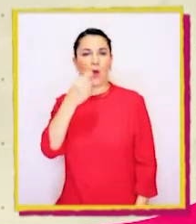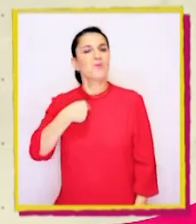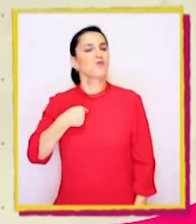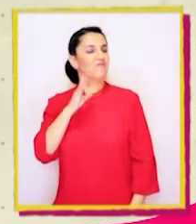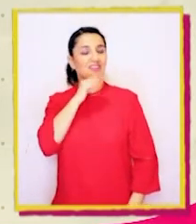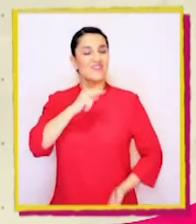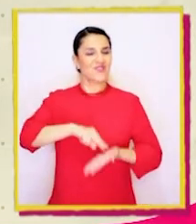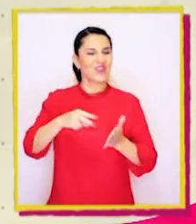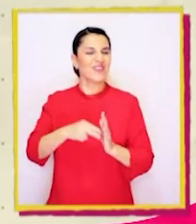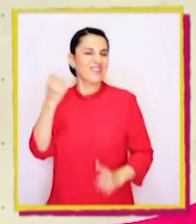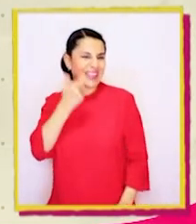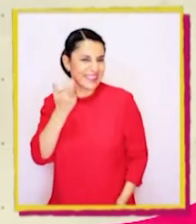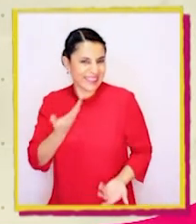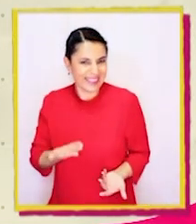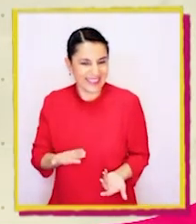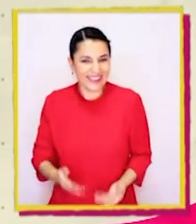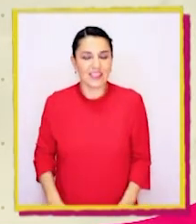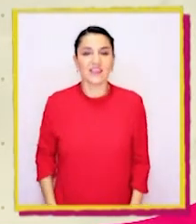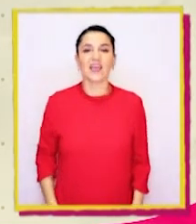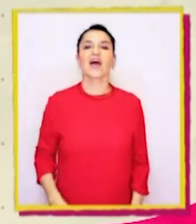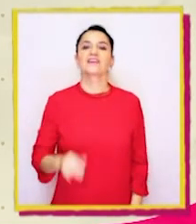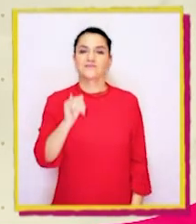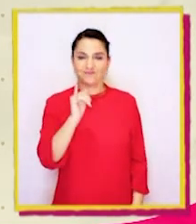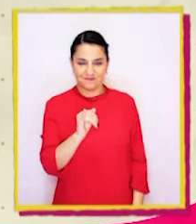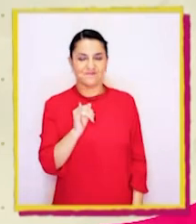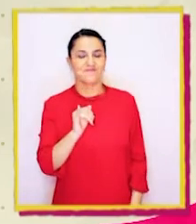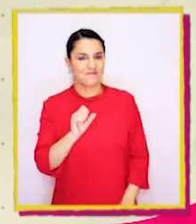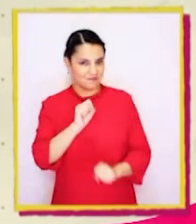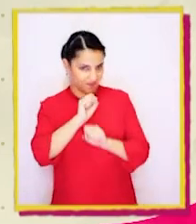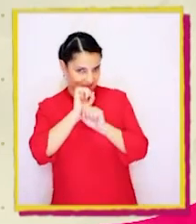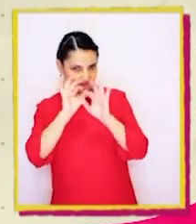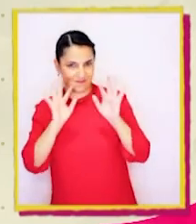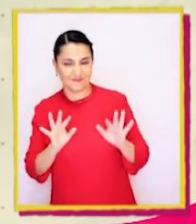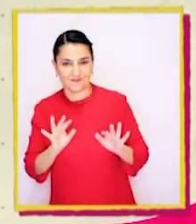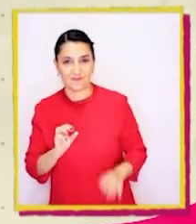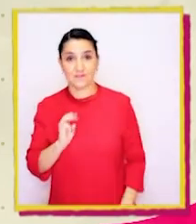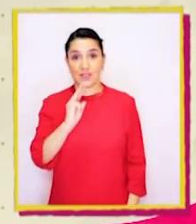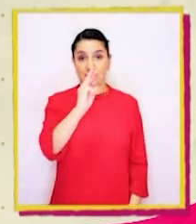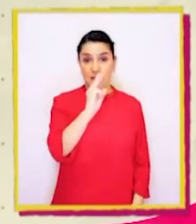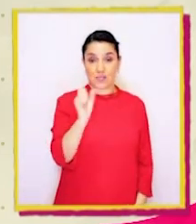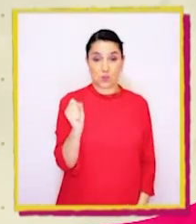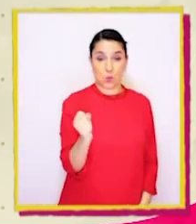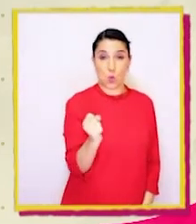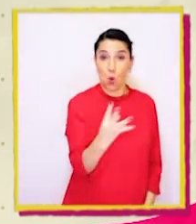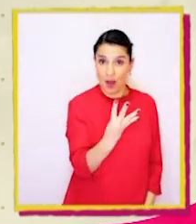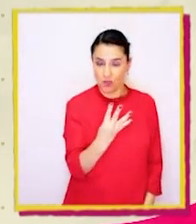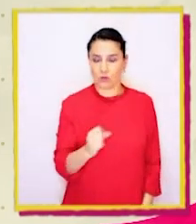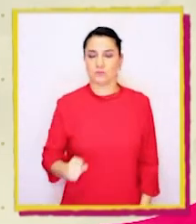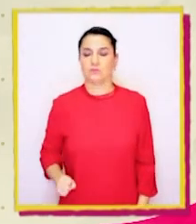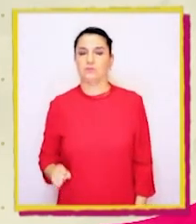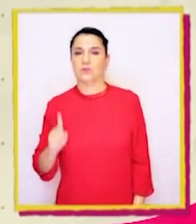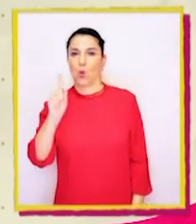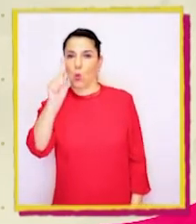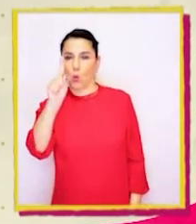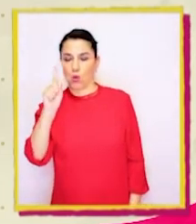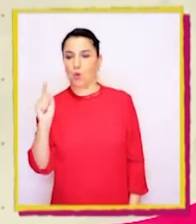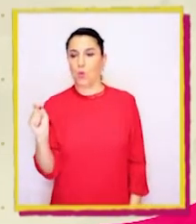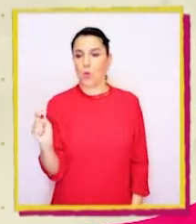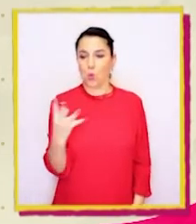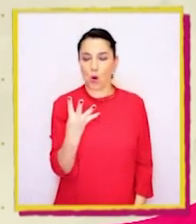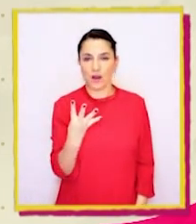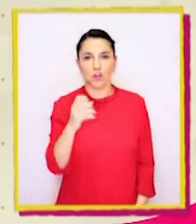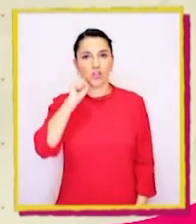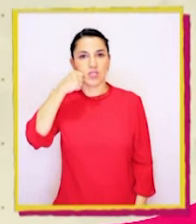como yo, ningún problema. Y claro, tanto la fracción 3 cuartos como la fracción 1